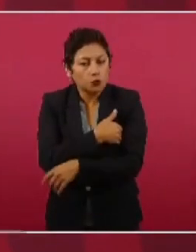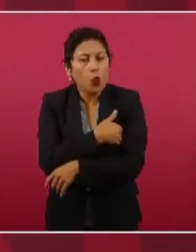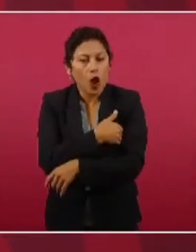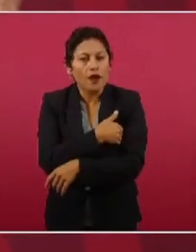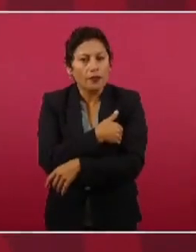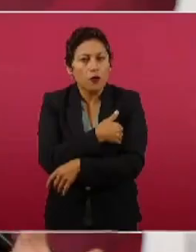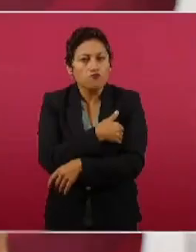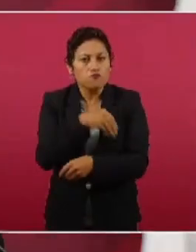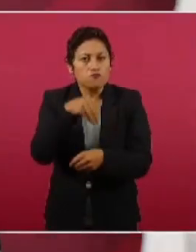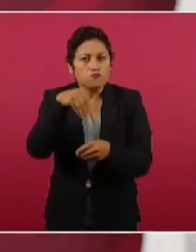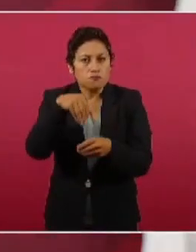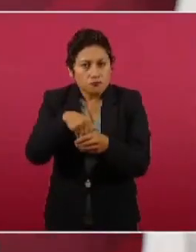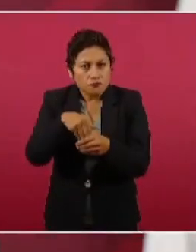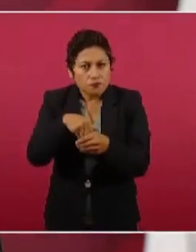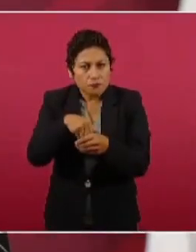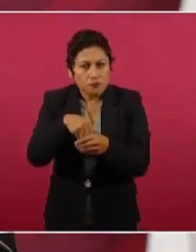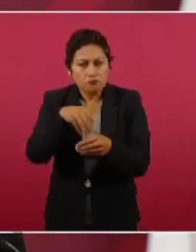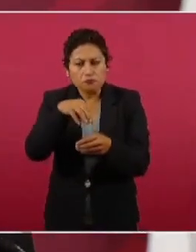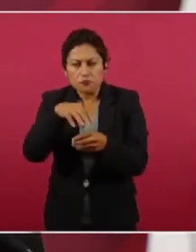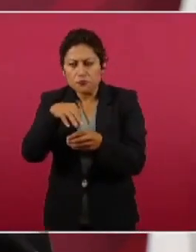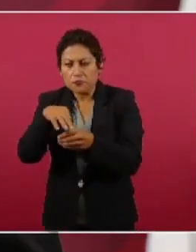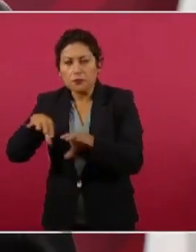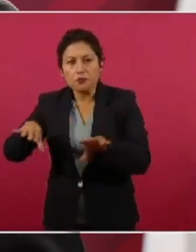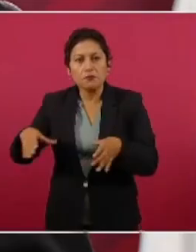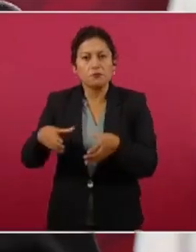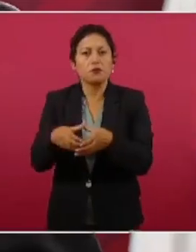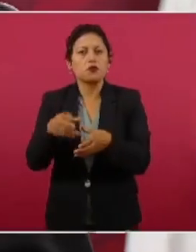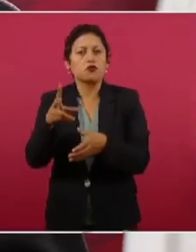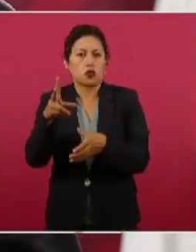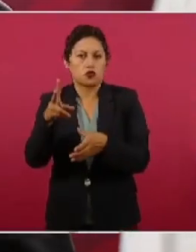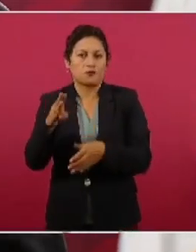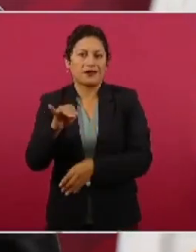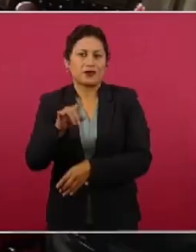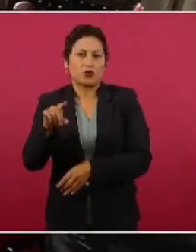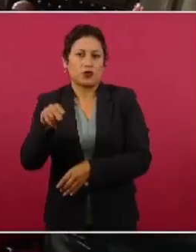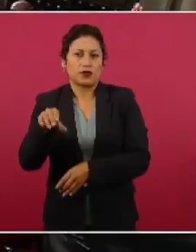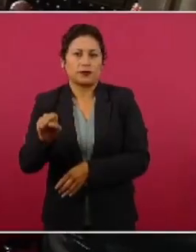porque si no, no nos entendemos. ¿Por qué no pones